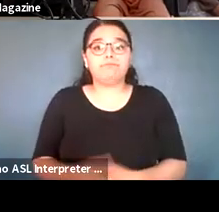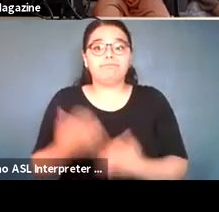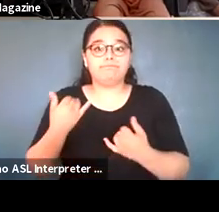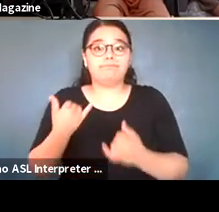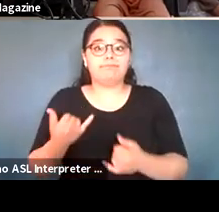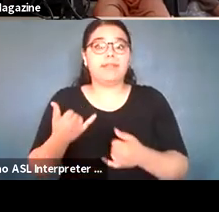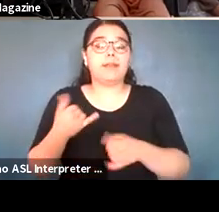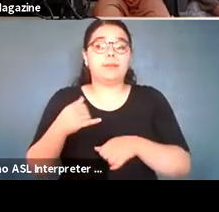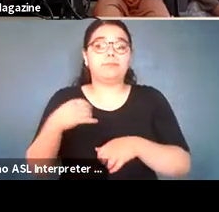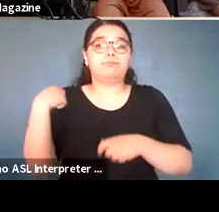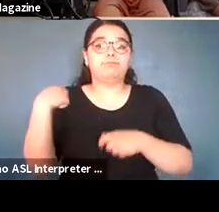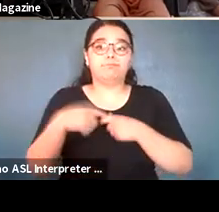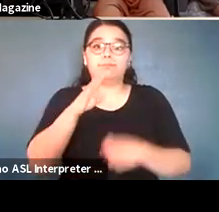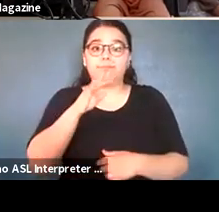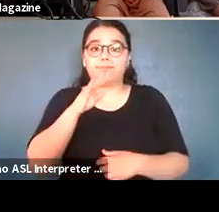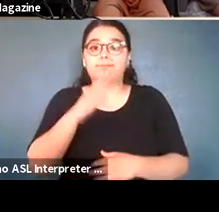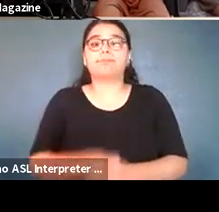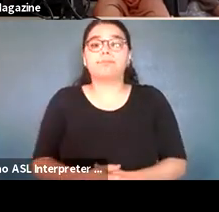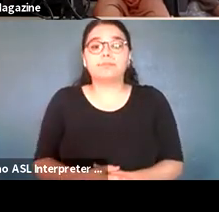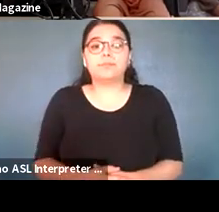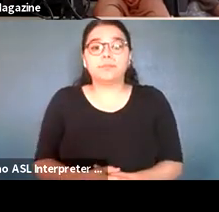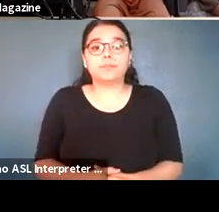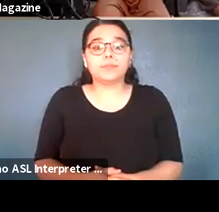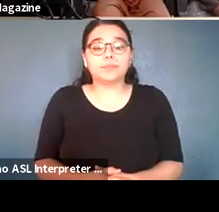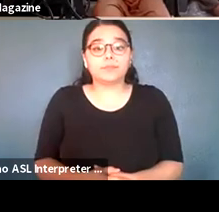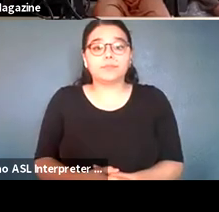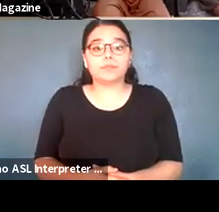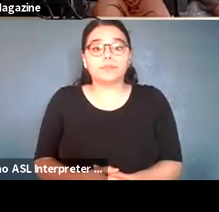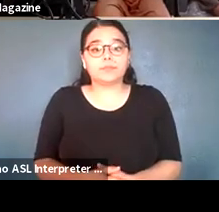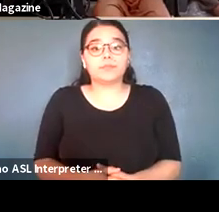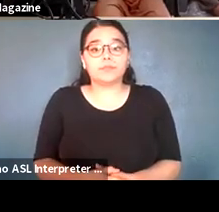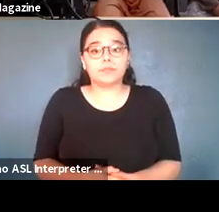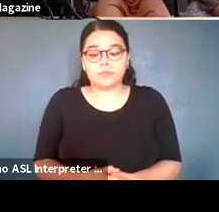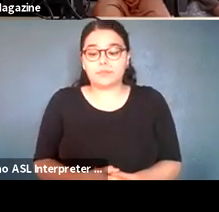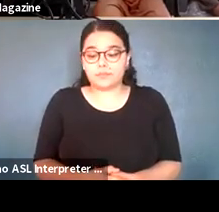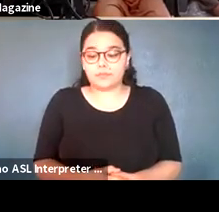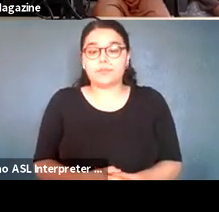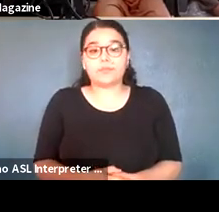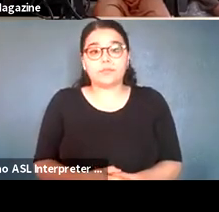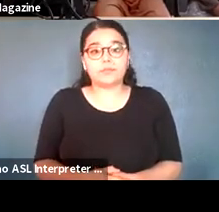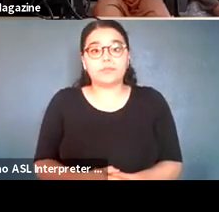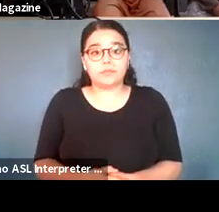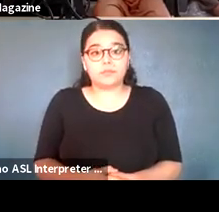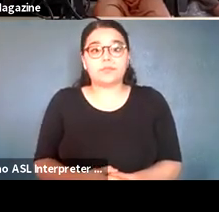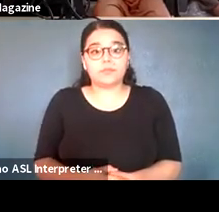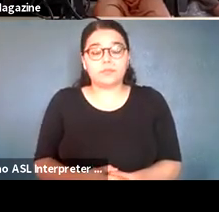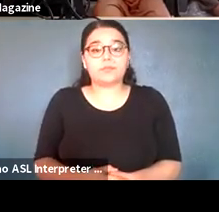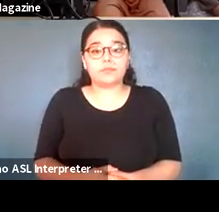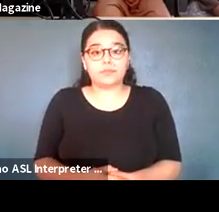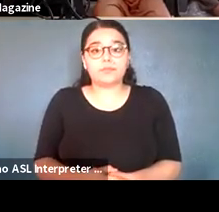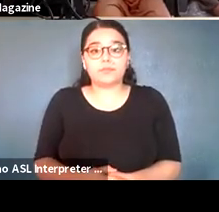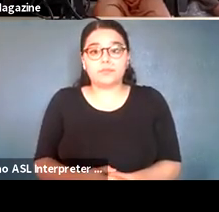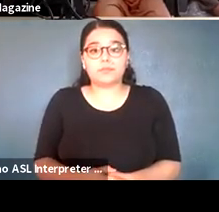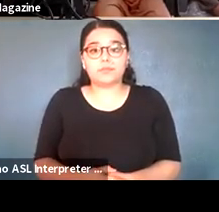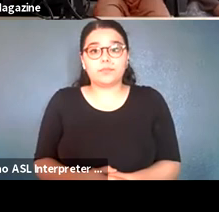ver, si están conectadas a través de su computadora, deben de ver un globo, un icono de un globo en la parte de abajo de su pantalla de Zoom,